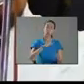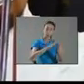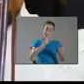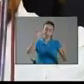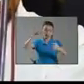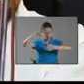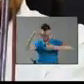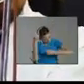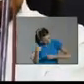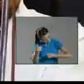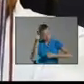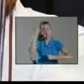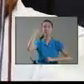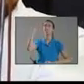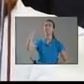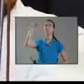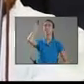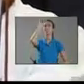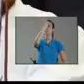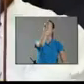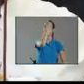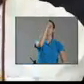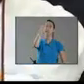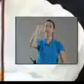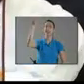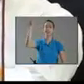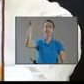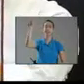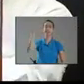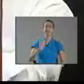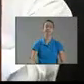de su gloria y majestad,